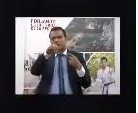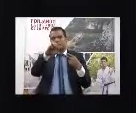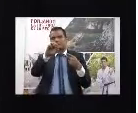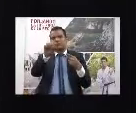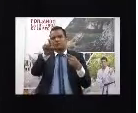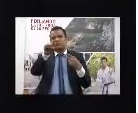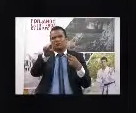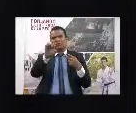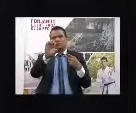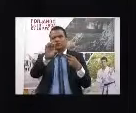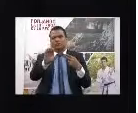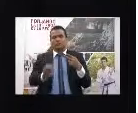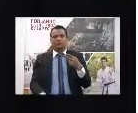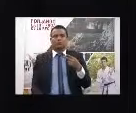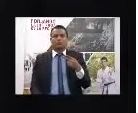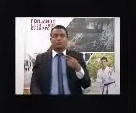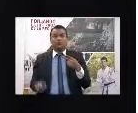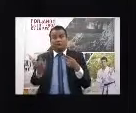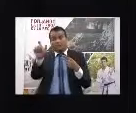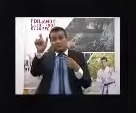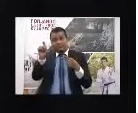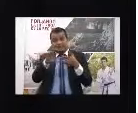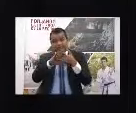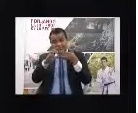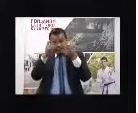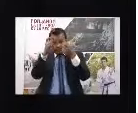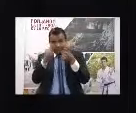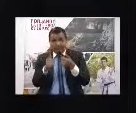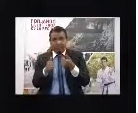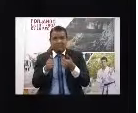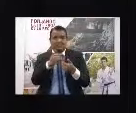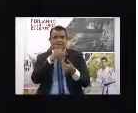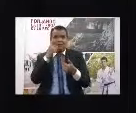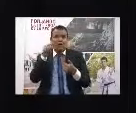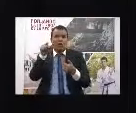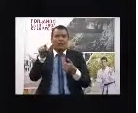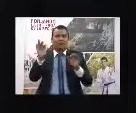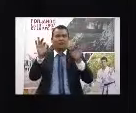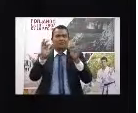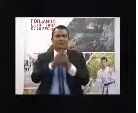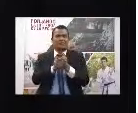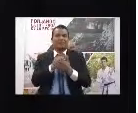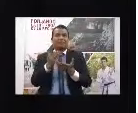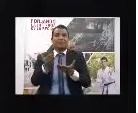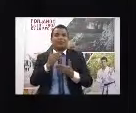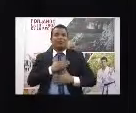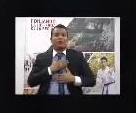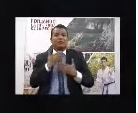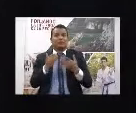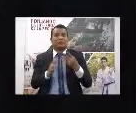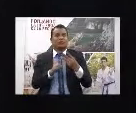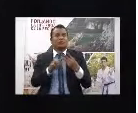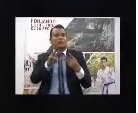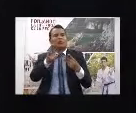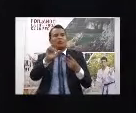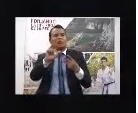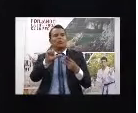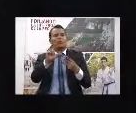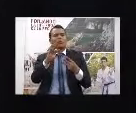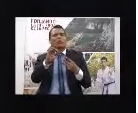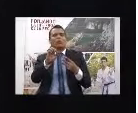Esteban Díaz Gómez, uno de los mejores graduandos de la ceremonia, felicitaciones, Walter Hernández